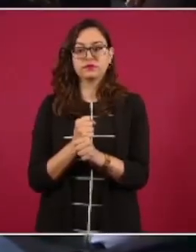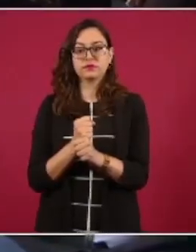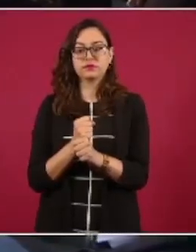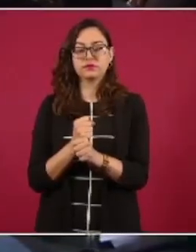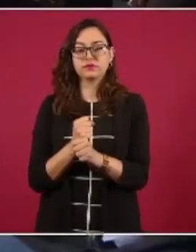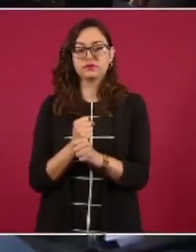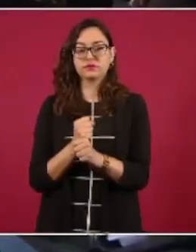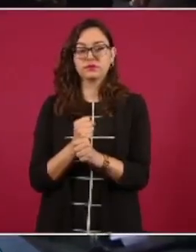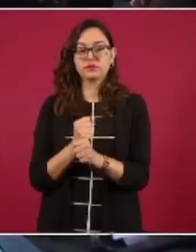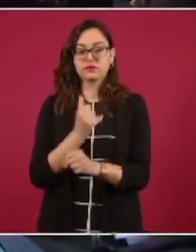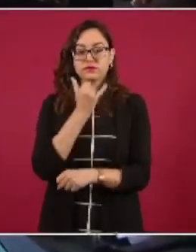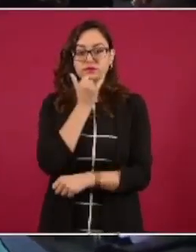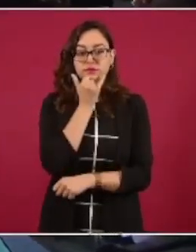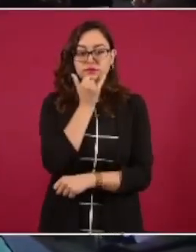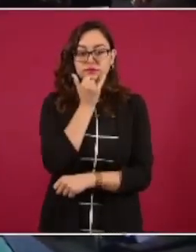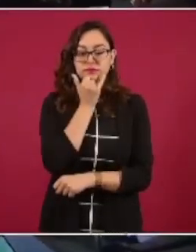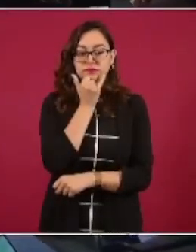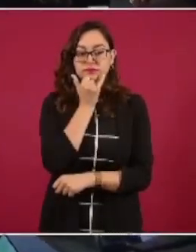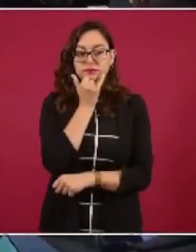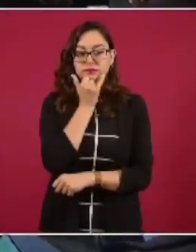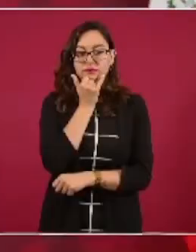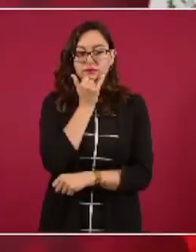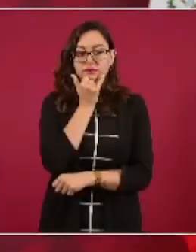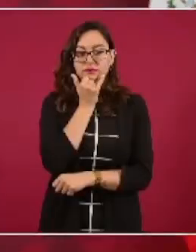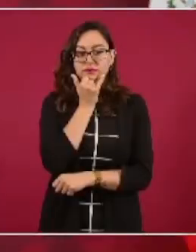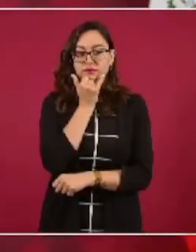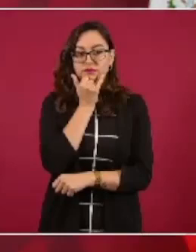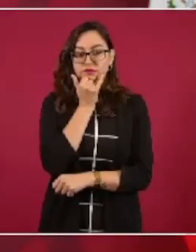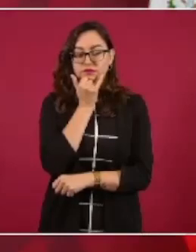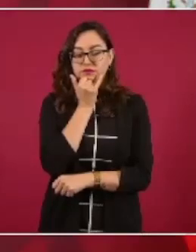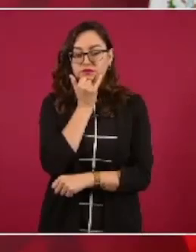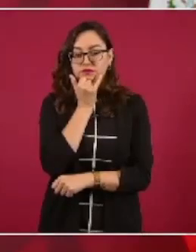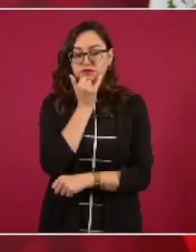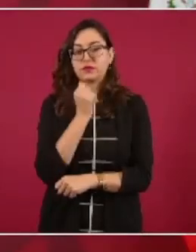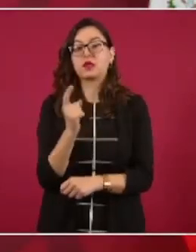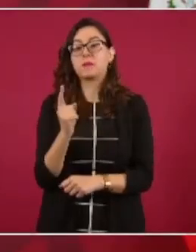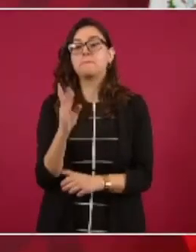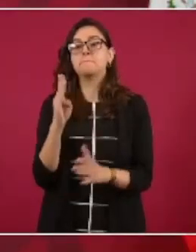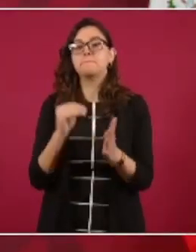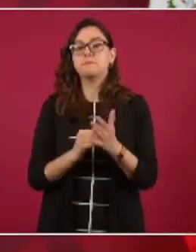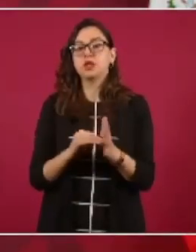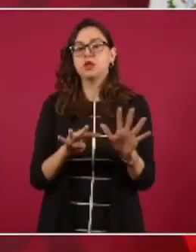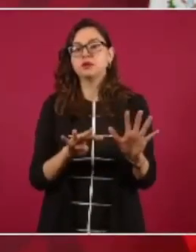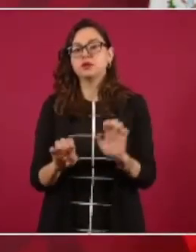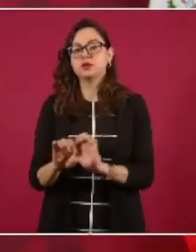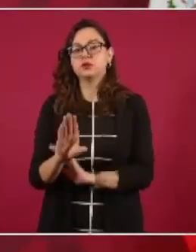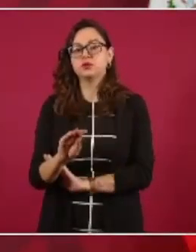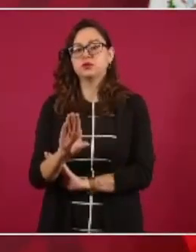2000. Perdón. Sí, como en el 98.